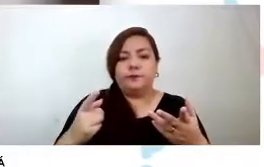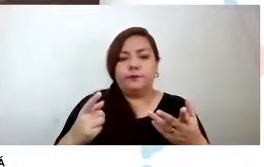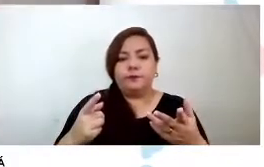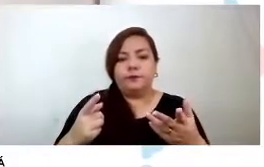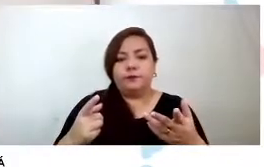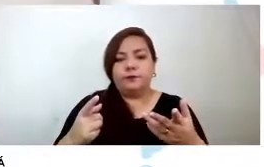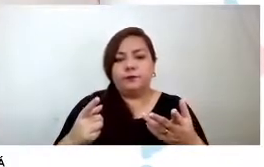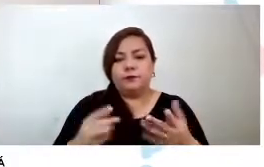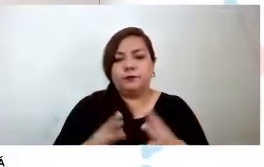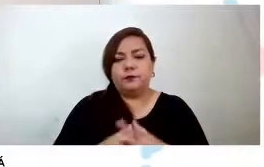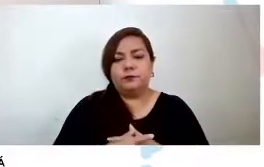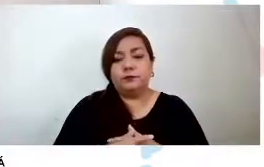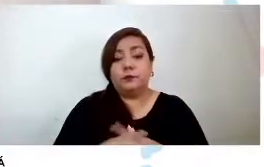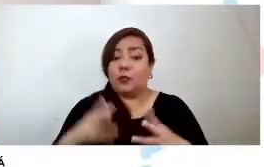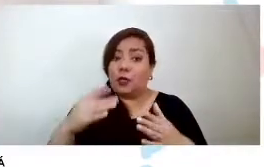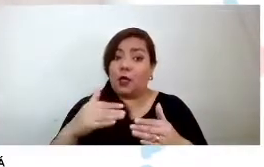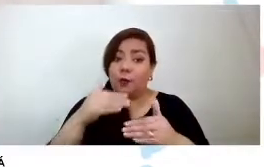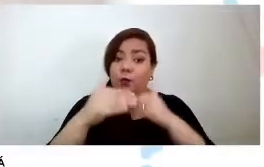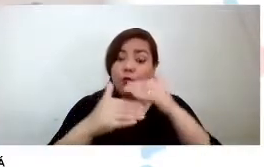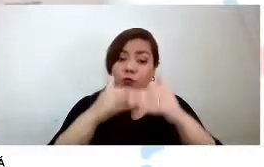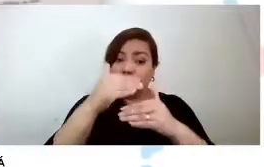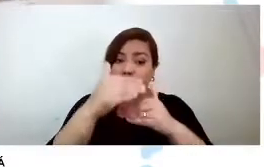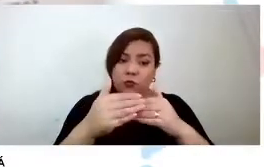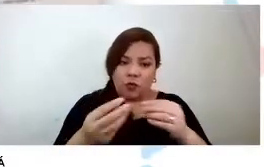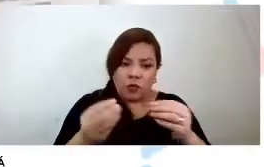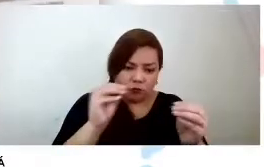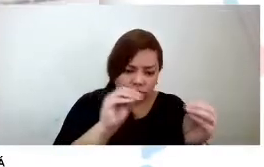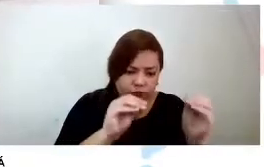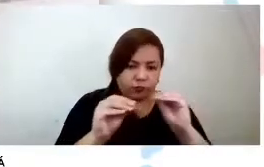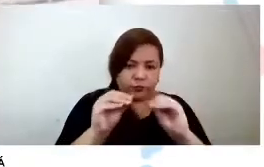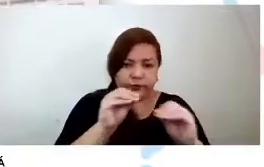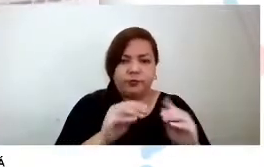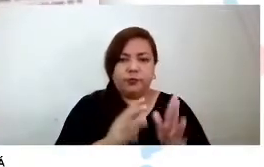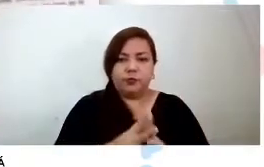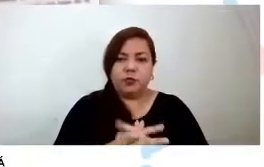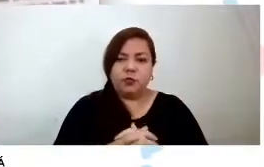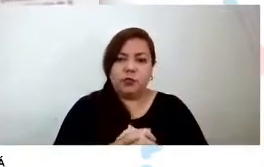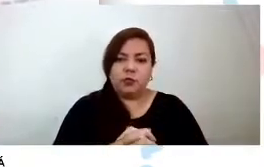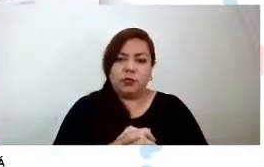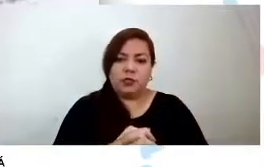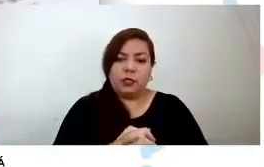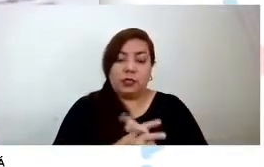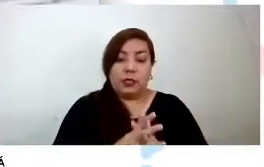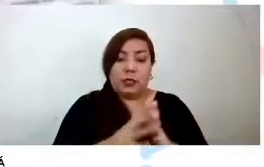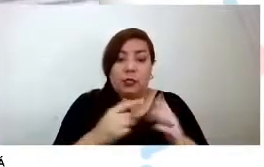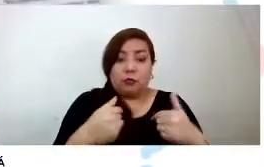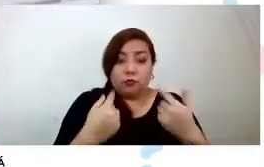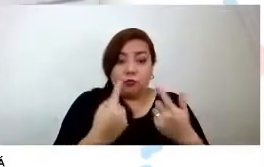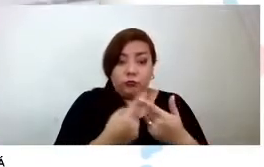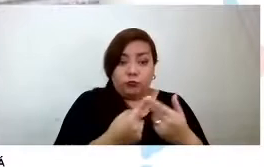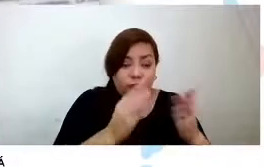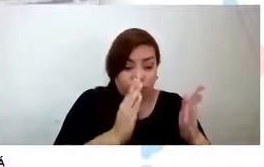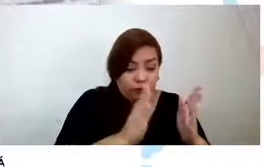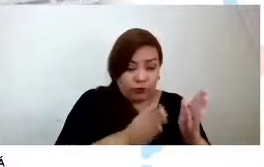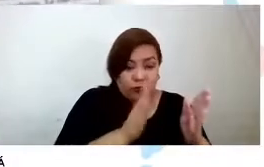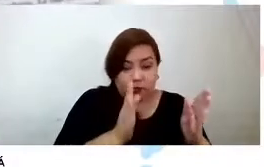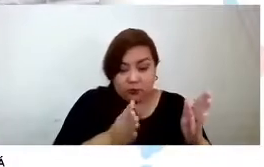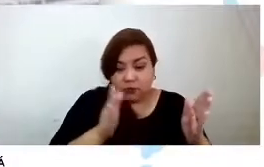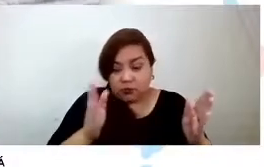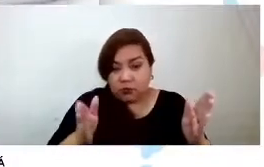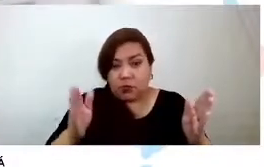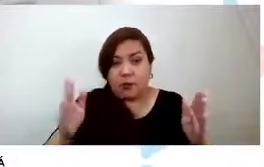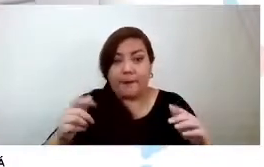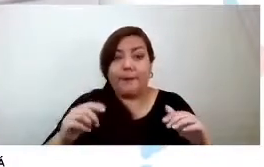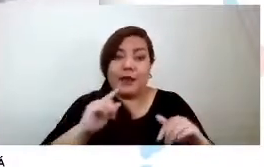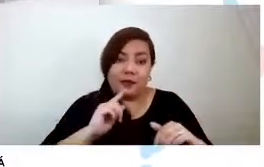y el proceso por el que pasamos para tener